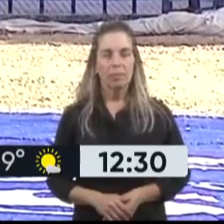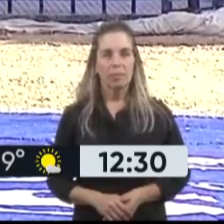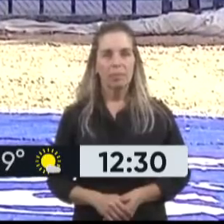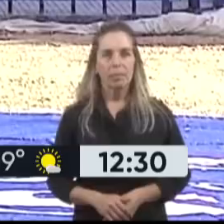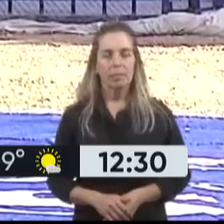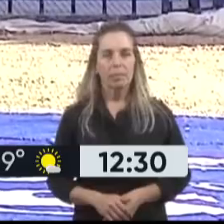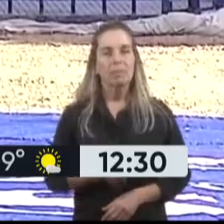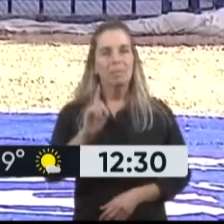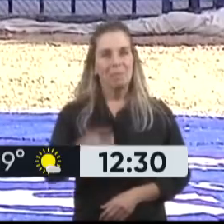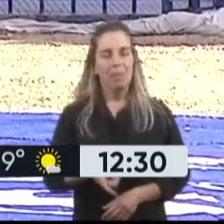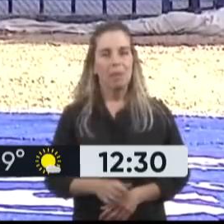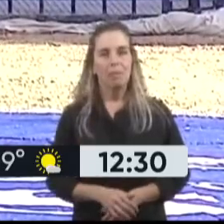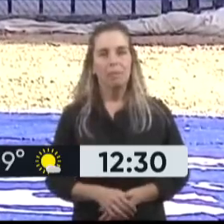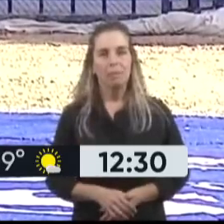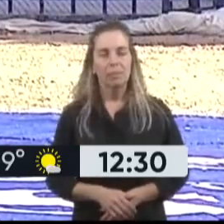A su vez,